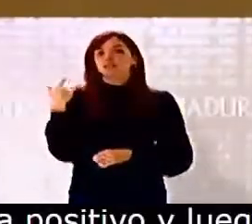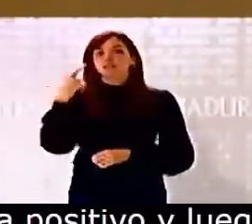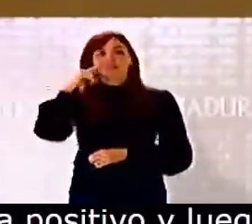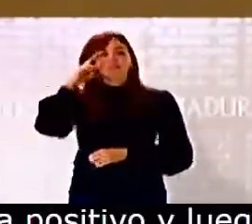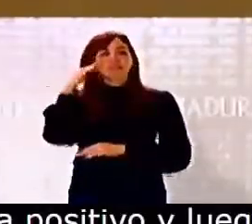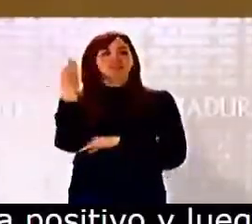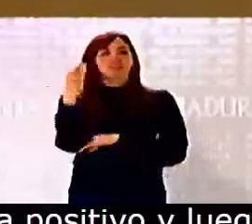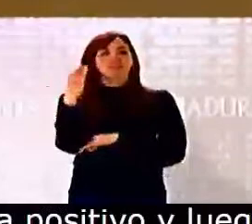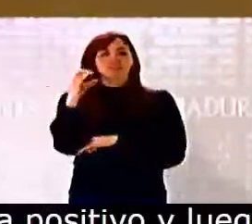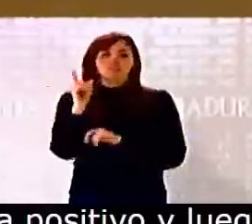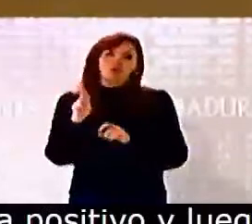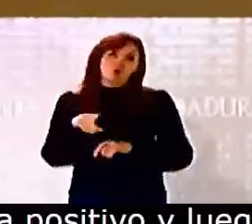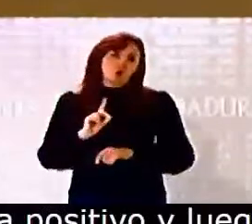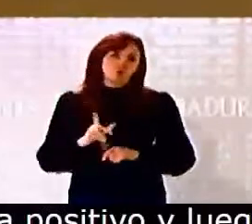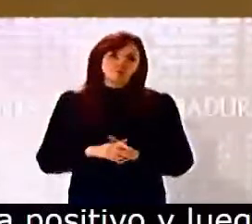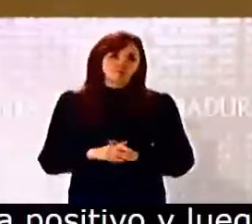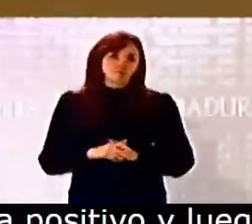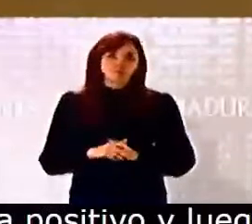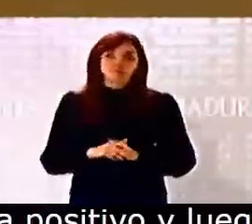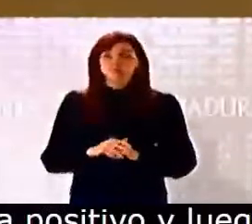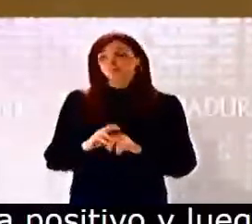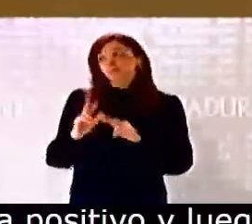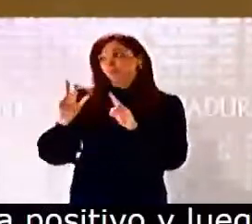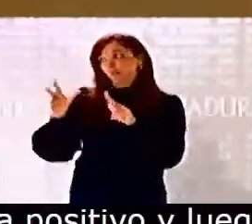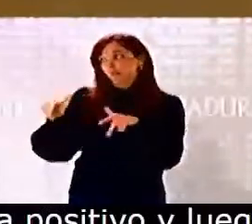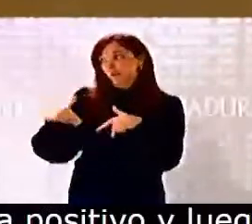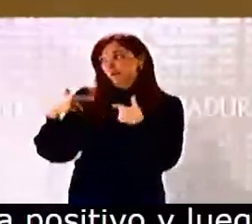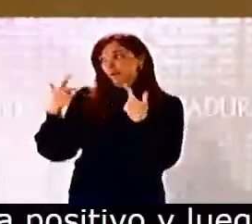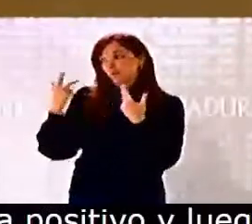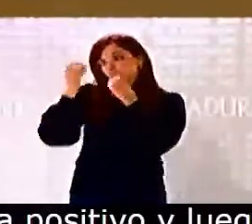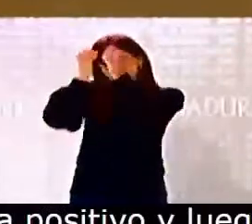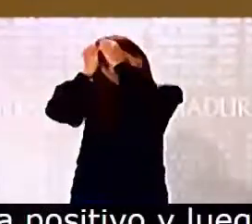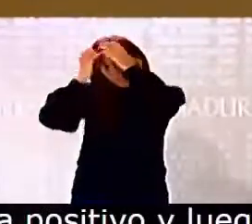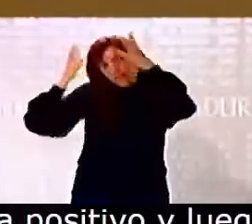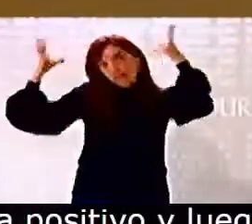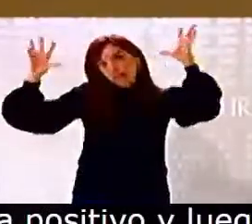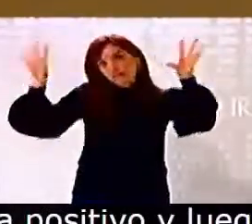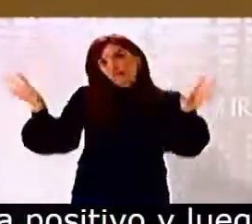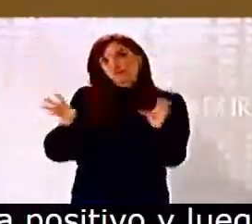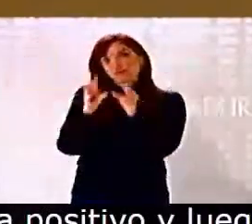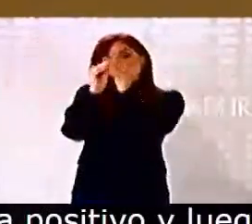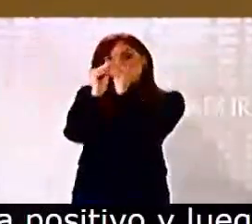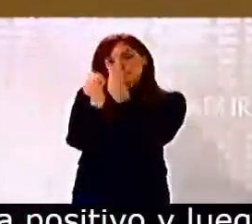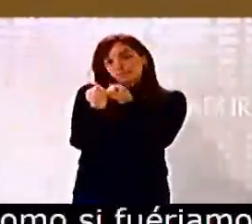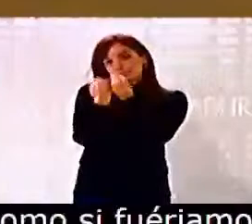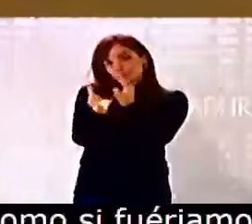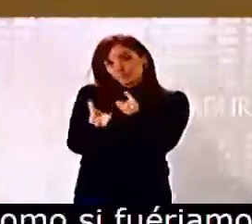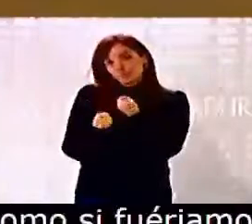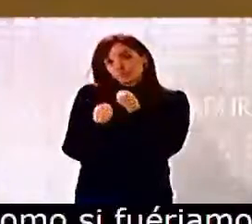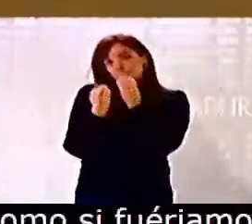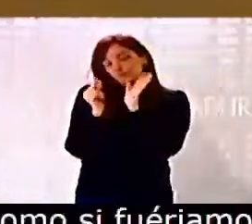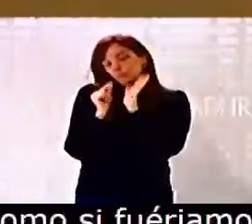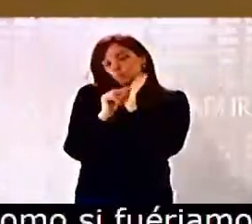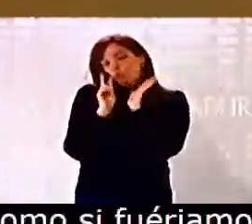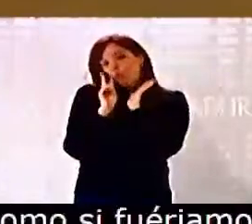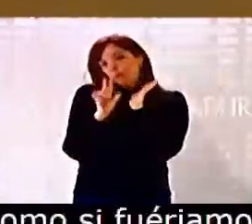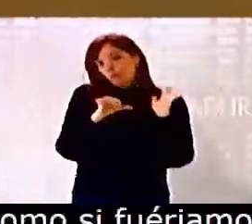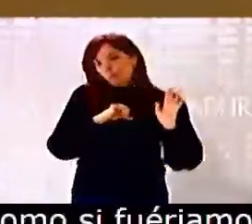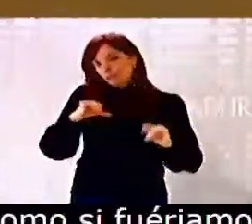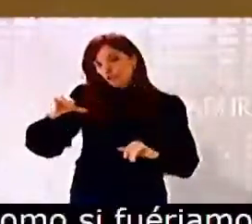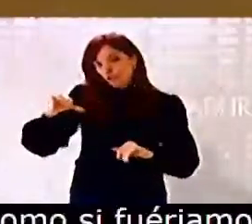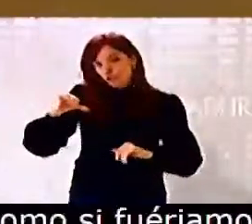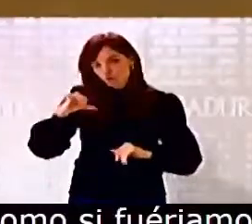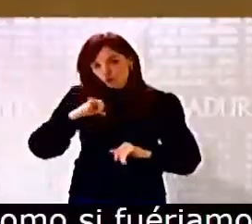Servicio Extremeño de Salud. Y permítame la reflexión que hacía desde una óptica muy personal